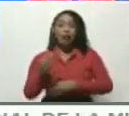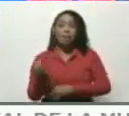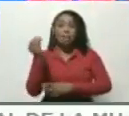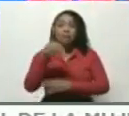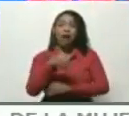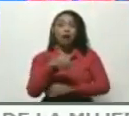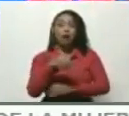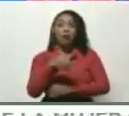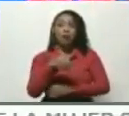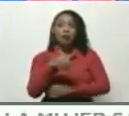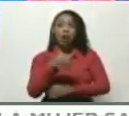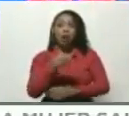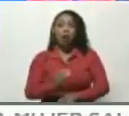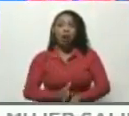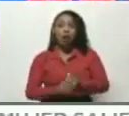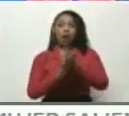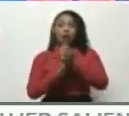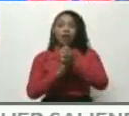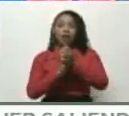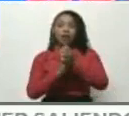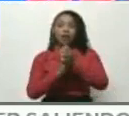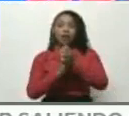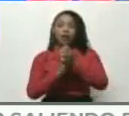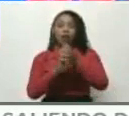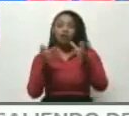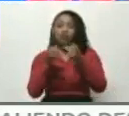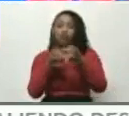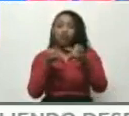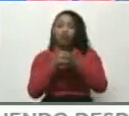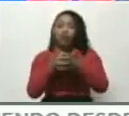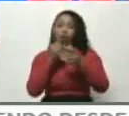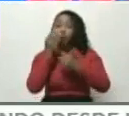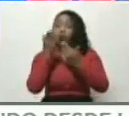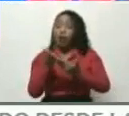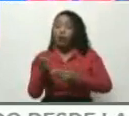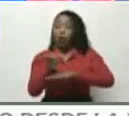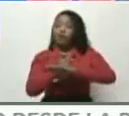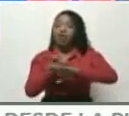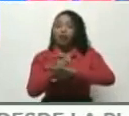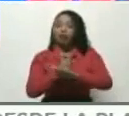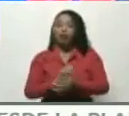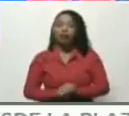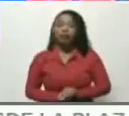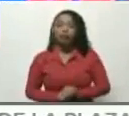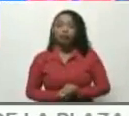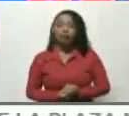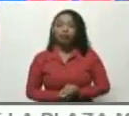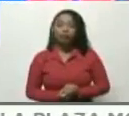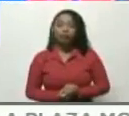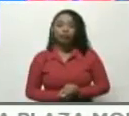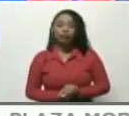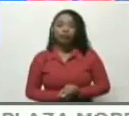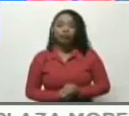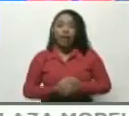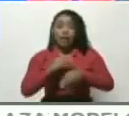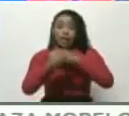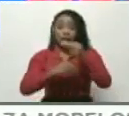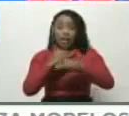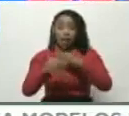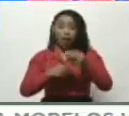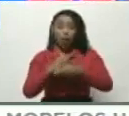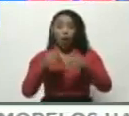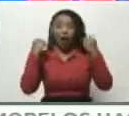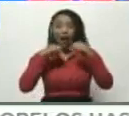a través del liderazgo, un líder de grupo del buen gobierno. si hiciéramos un ejercicio